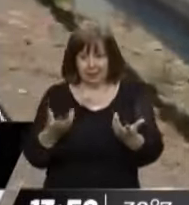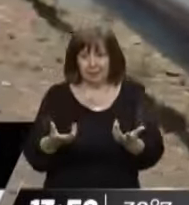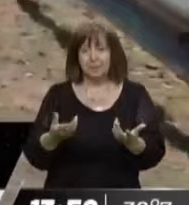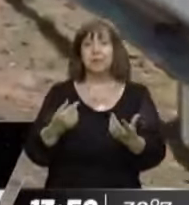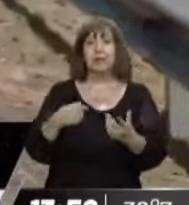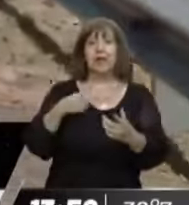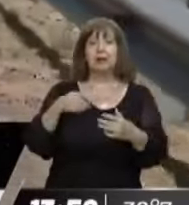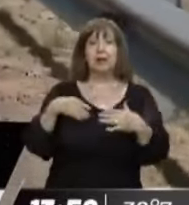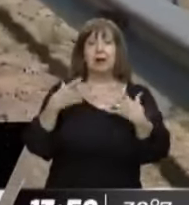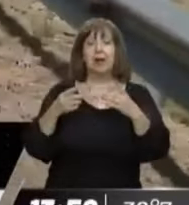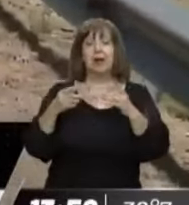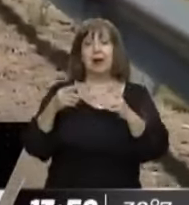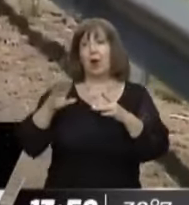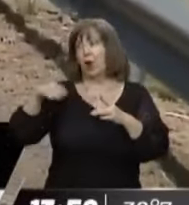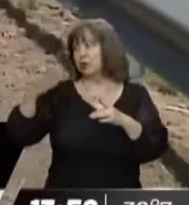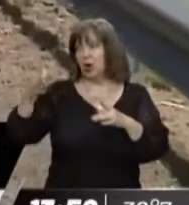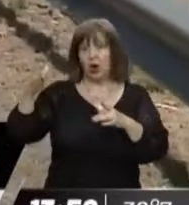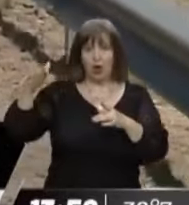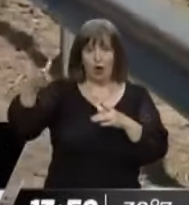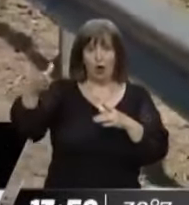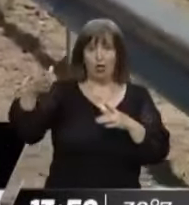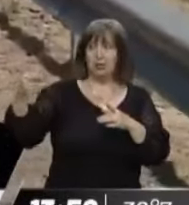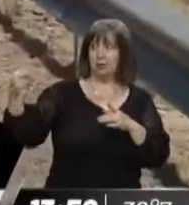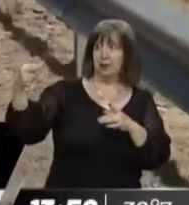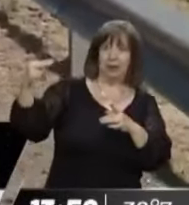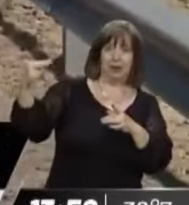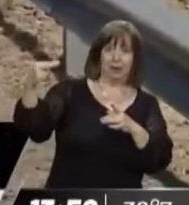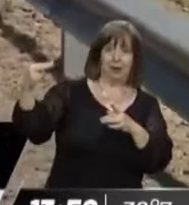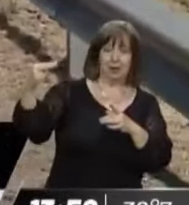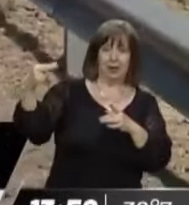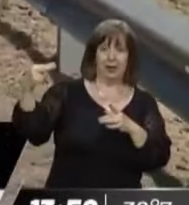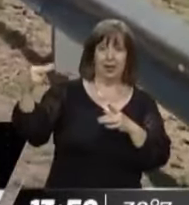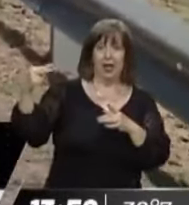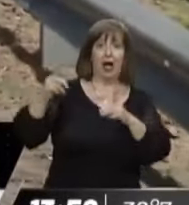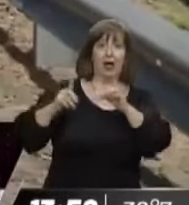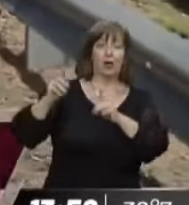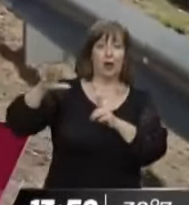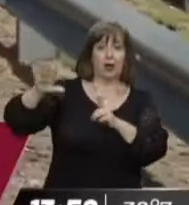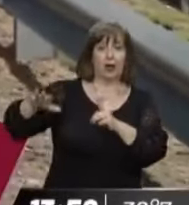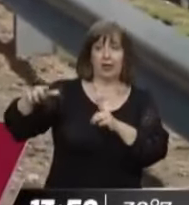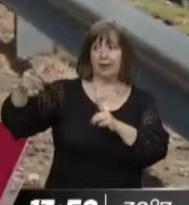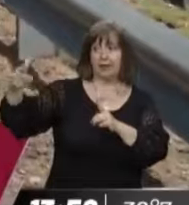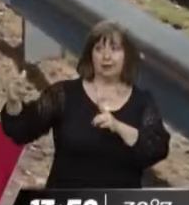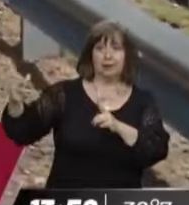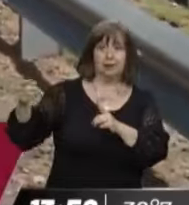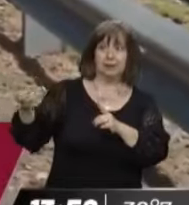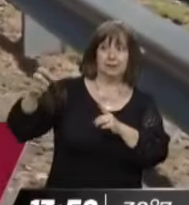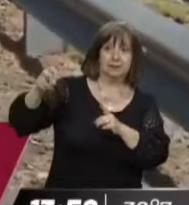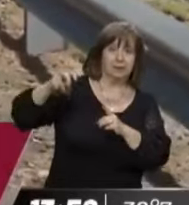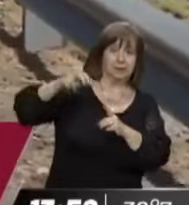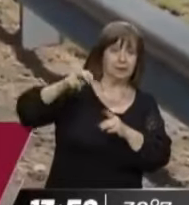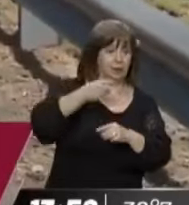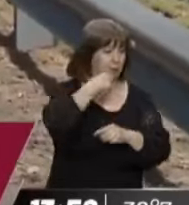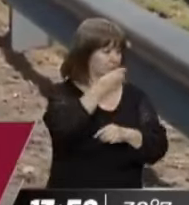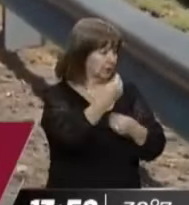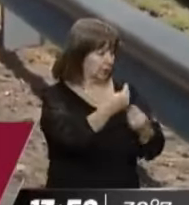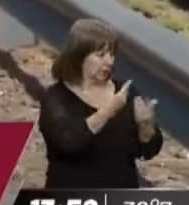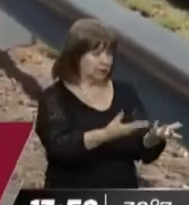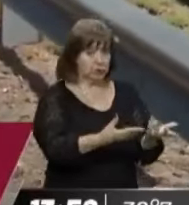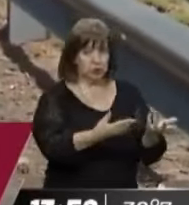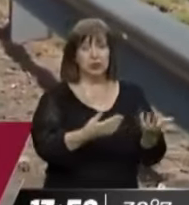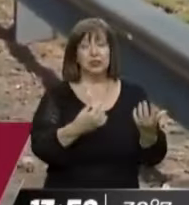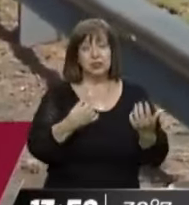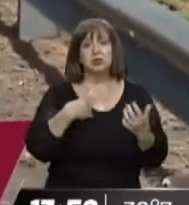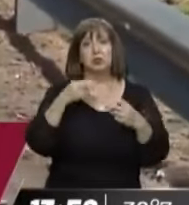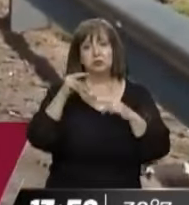También los curiosos que van por la mano que va hacia el sur, también detienen su marcha para ver qué es lo que está sucediendo. Nosotros aquí lo que estamos